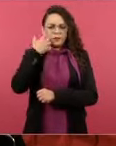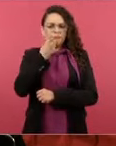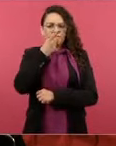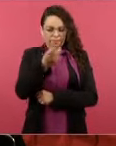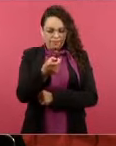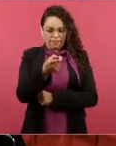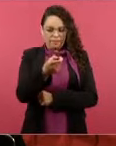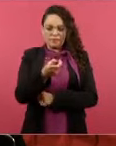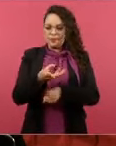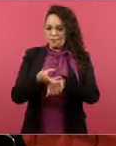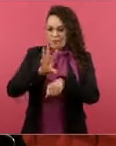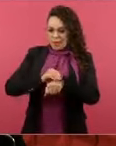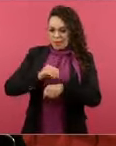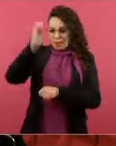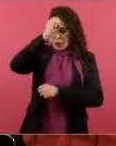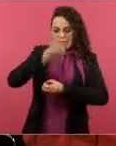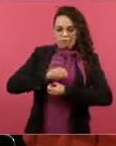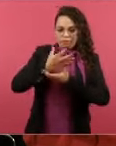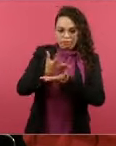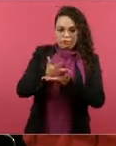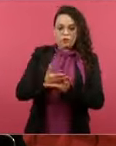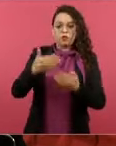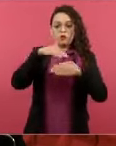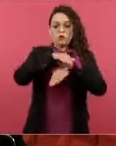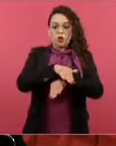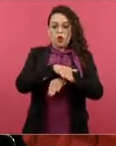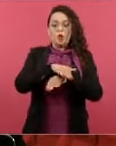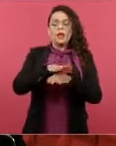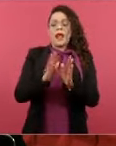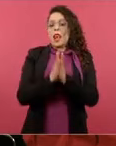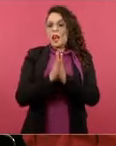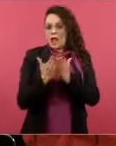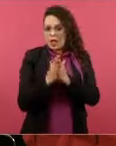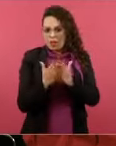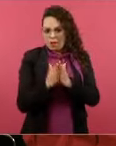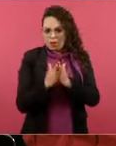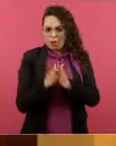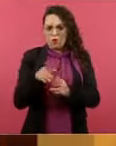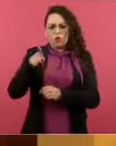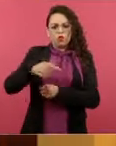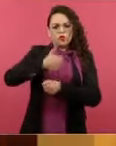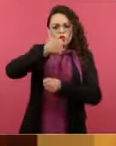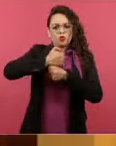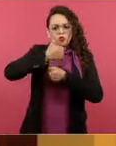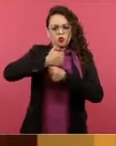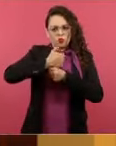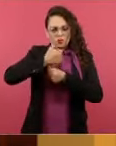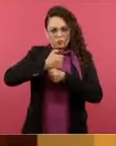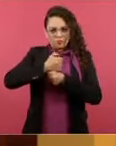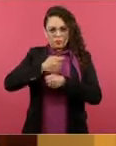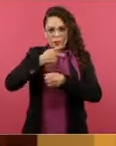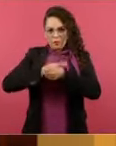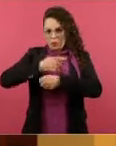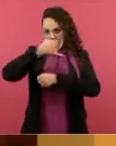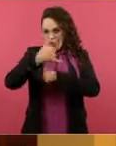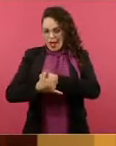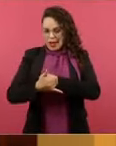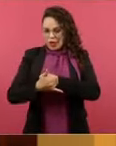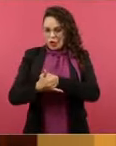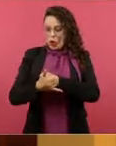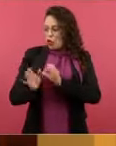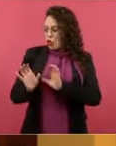acerca del libro de manera integral. Proyectos Comunitarios Sexto Grado es una obra colectiva en